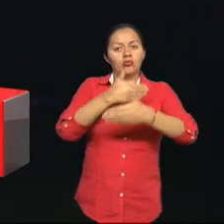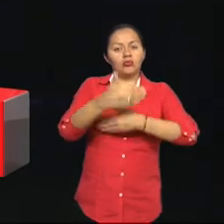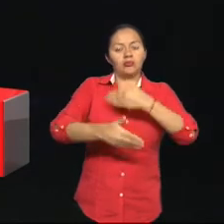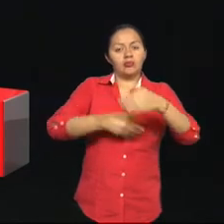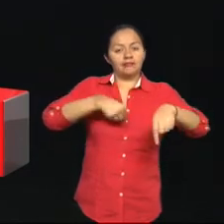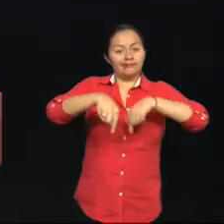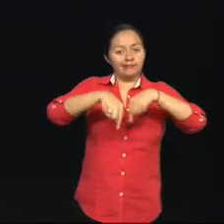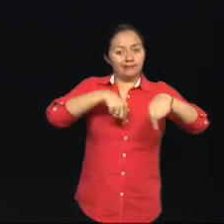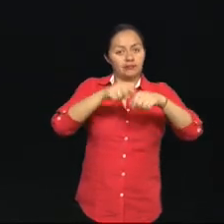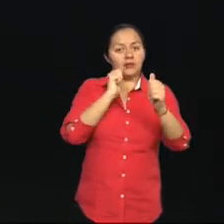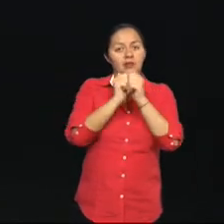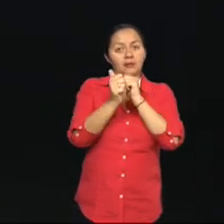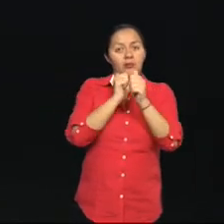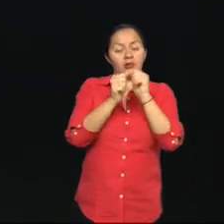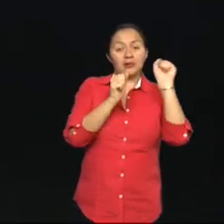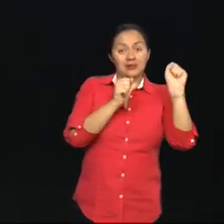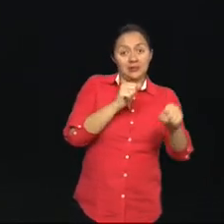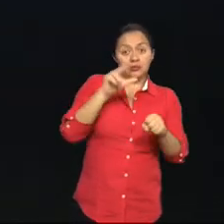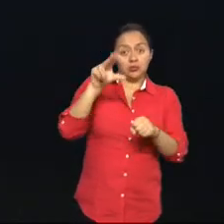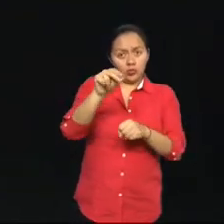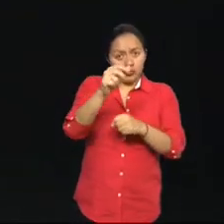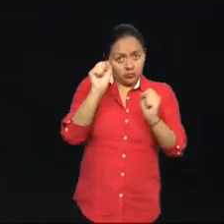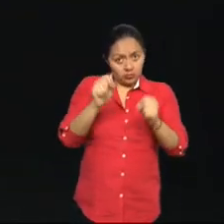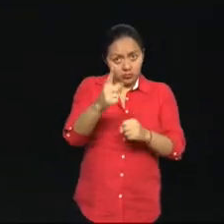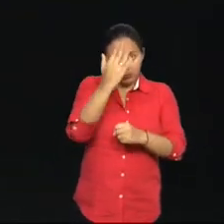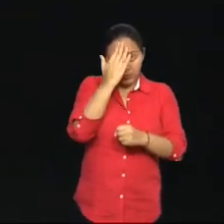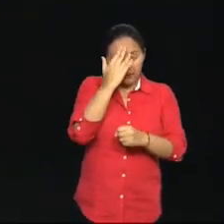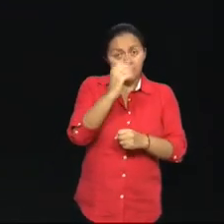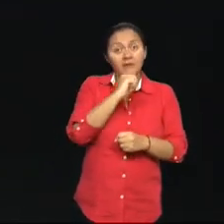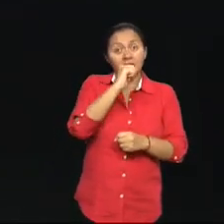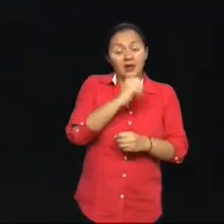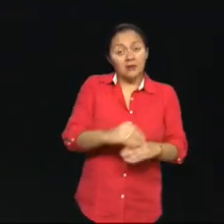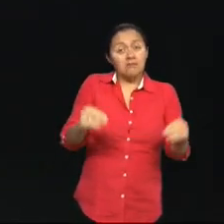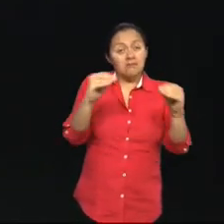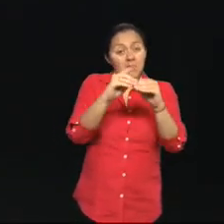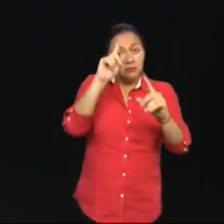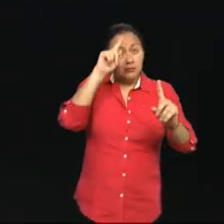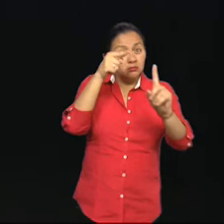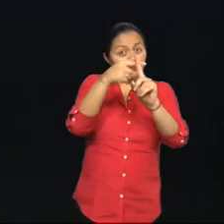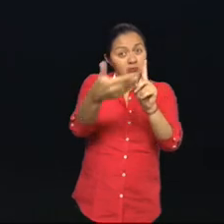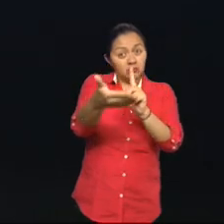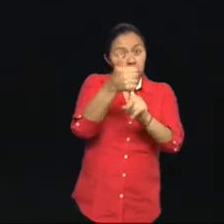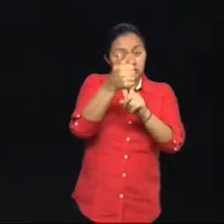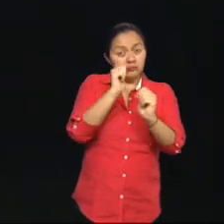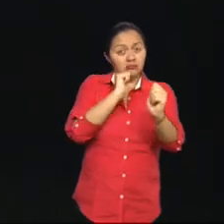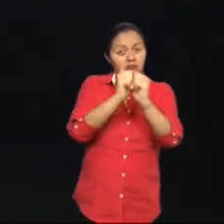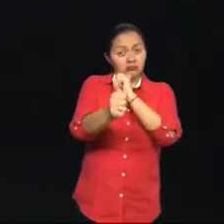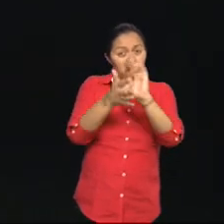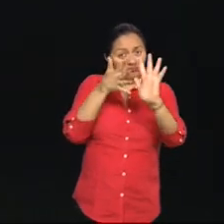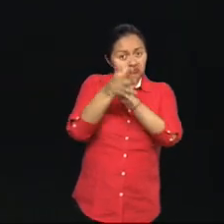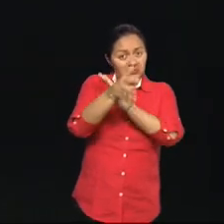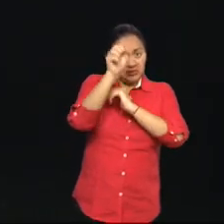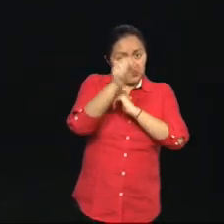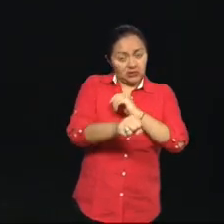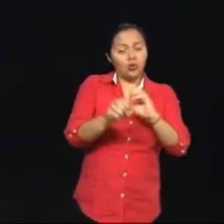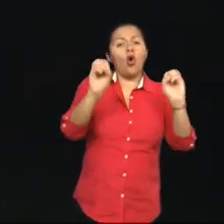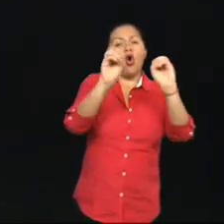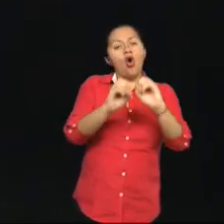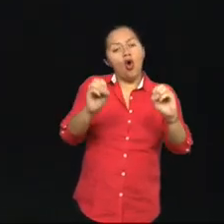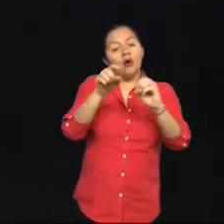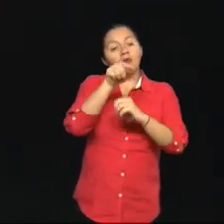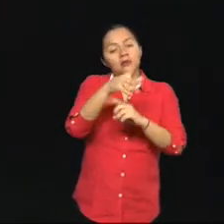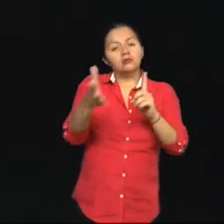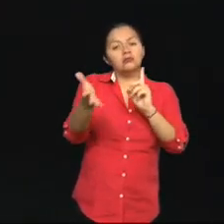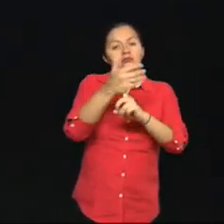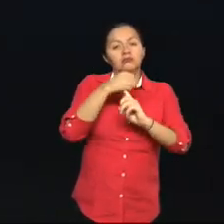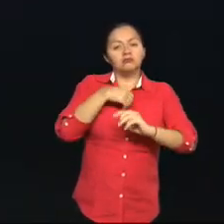a los deportistas. ¿Crees que todavía nos falta mucho para llegar a un alto rendimiento mucho más fuerte? ¿O crees que lo que ha ido